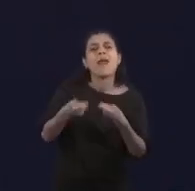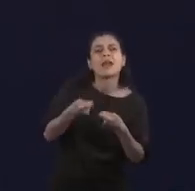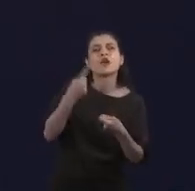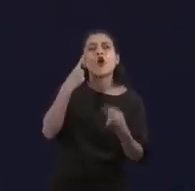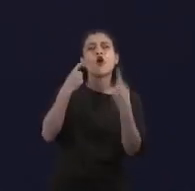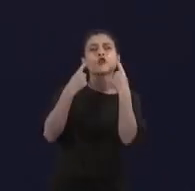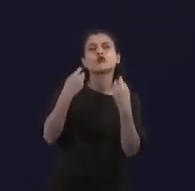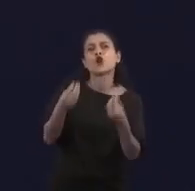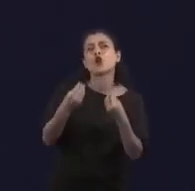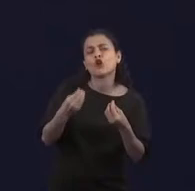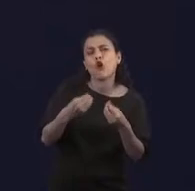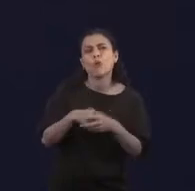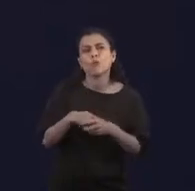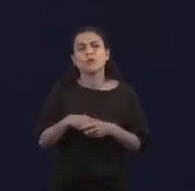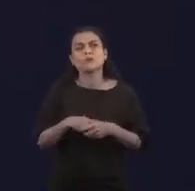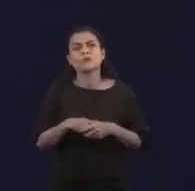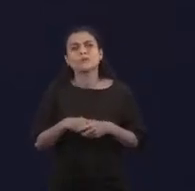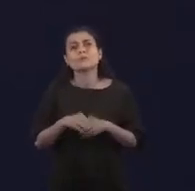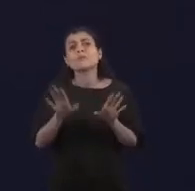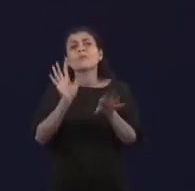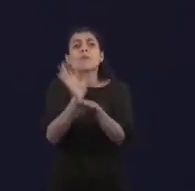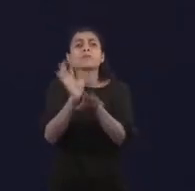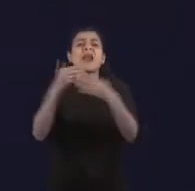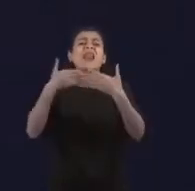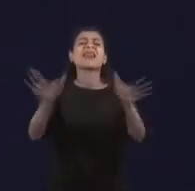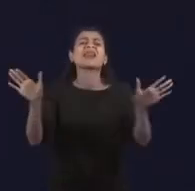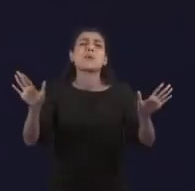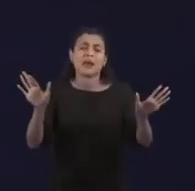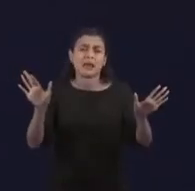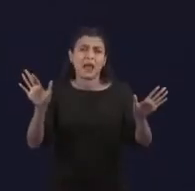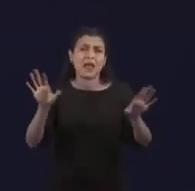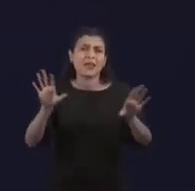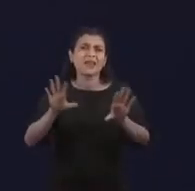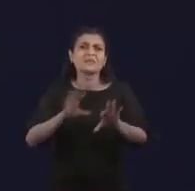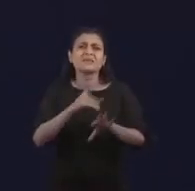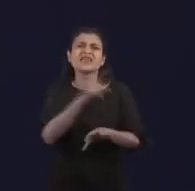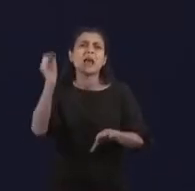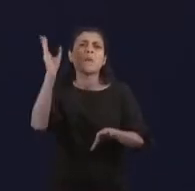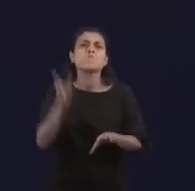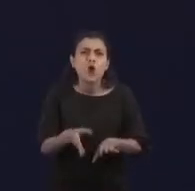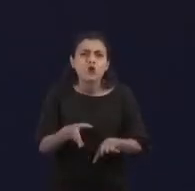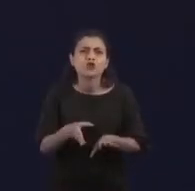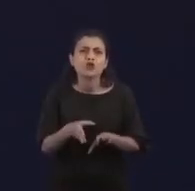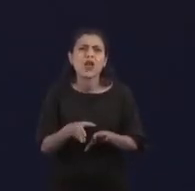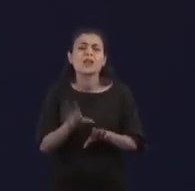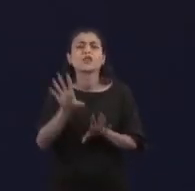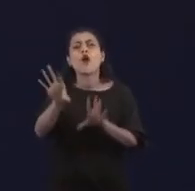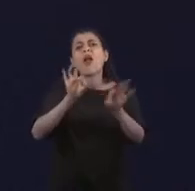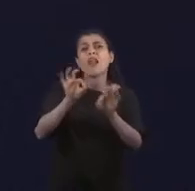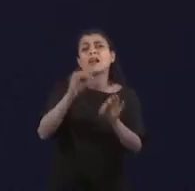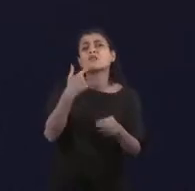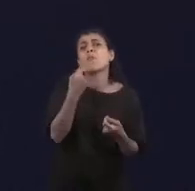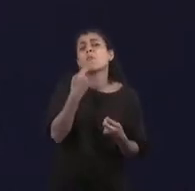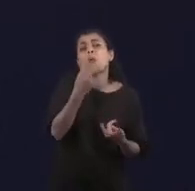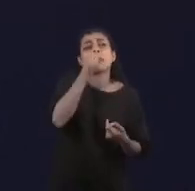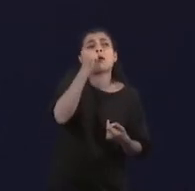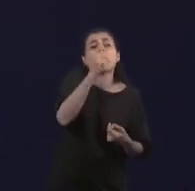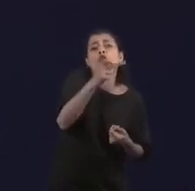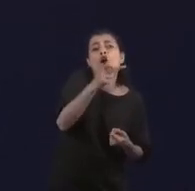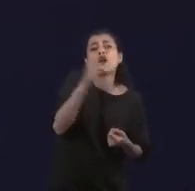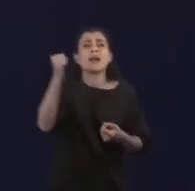algún momento el de la liberalización total de la elección de la moneda, donde cada uno